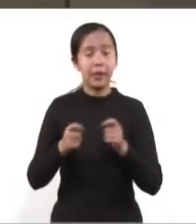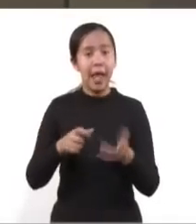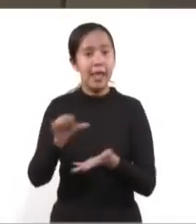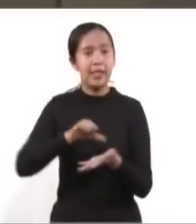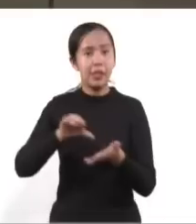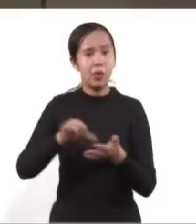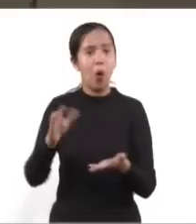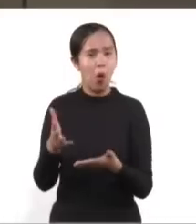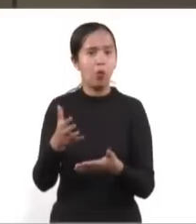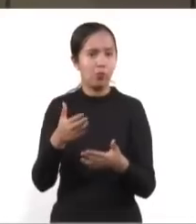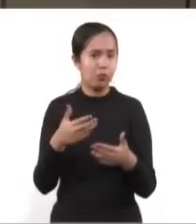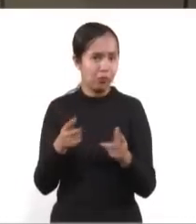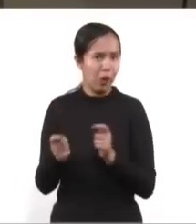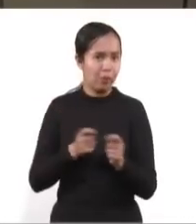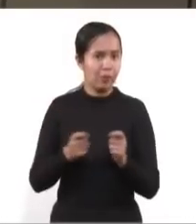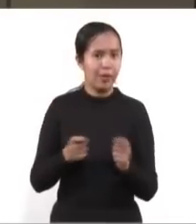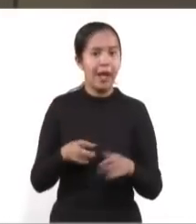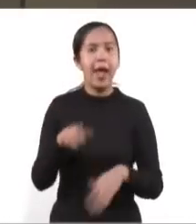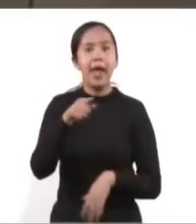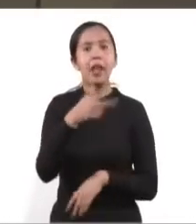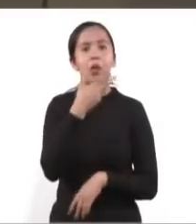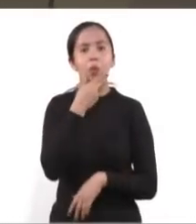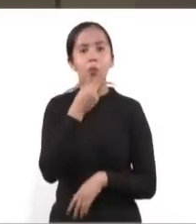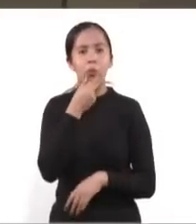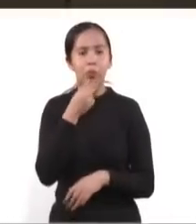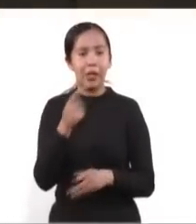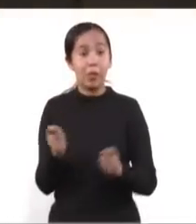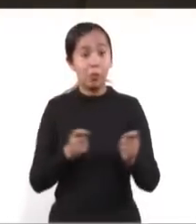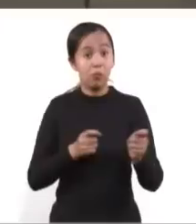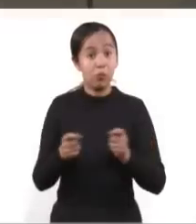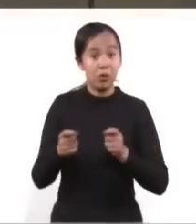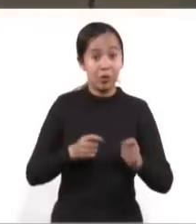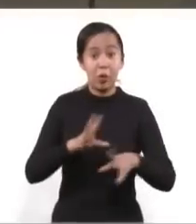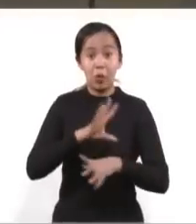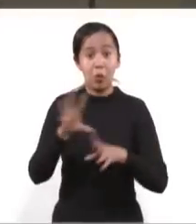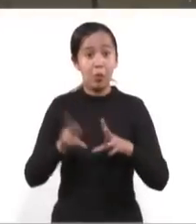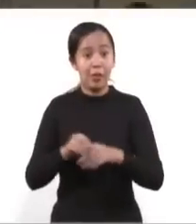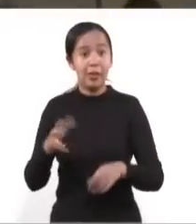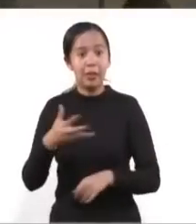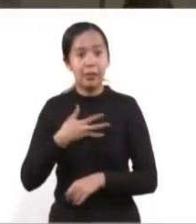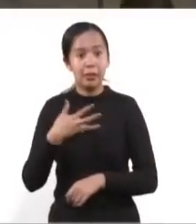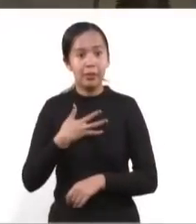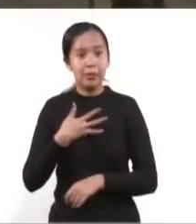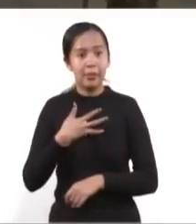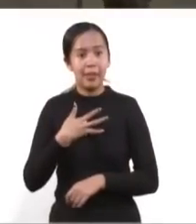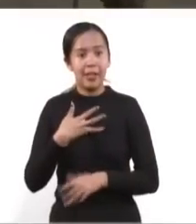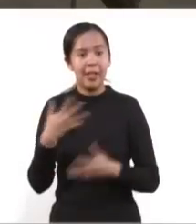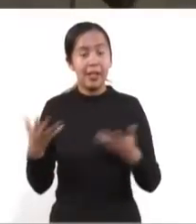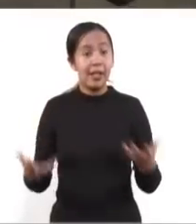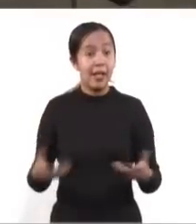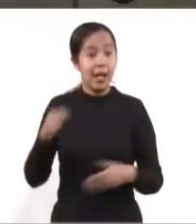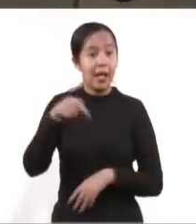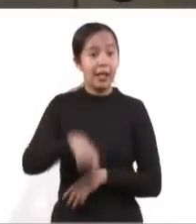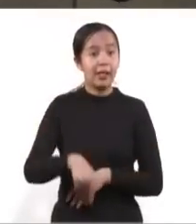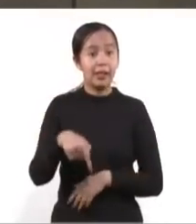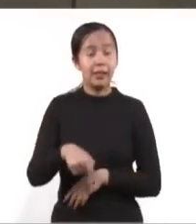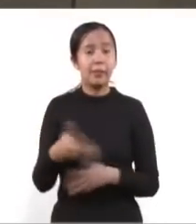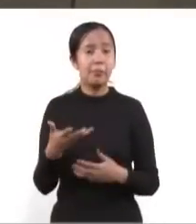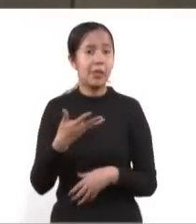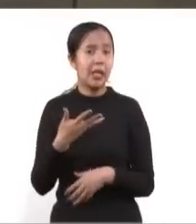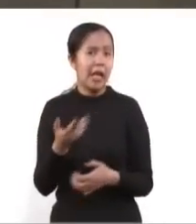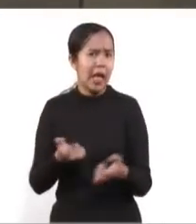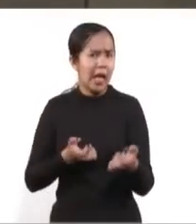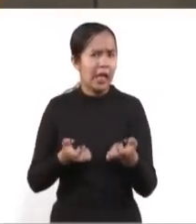control y con ellos el señor operador puede tener control absoluto de todo el proceso. Entonces aquí con este